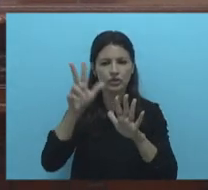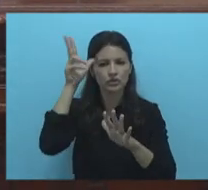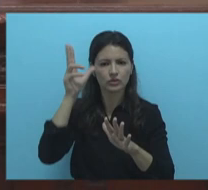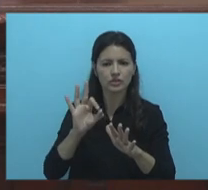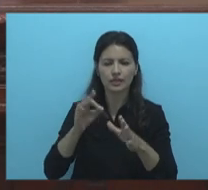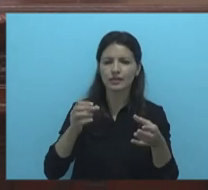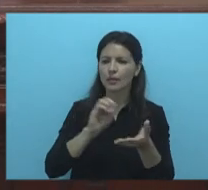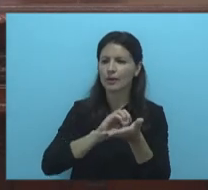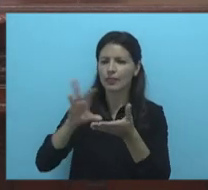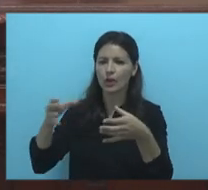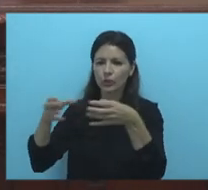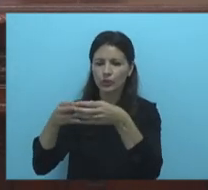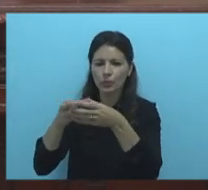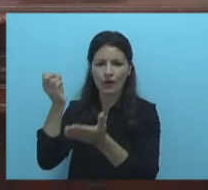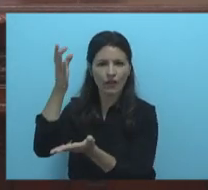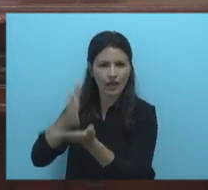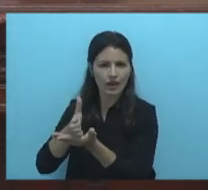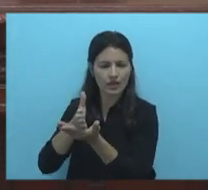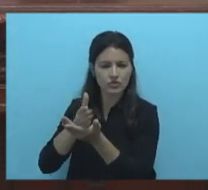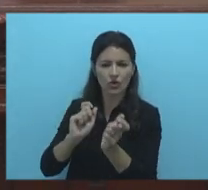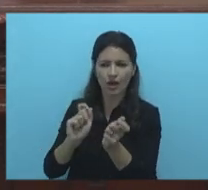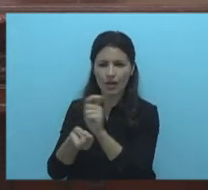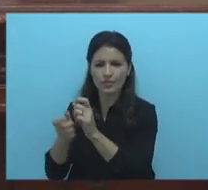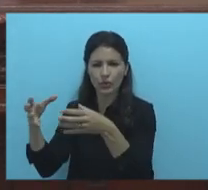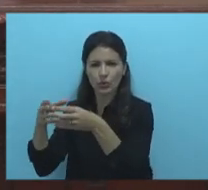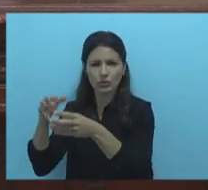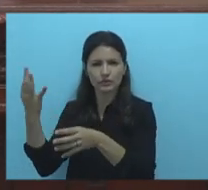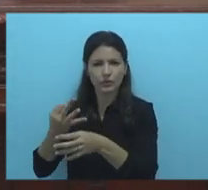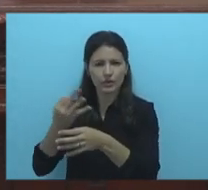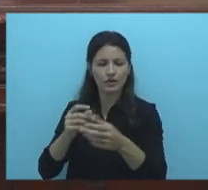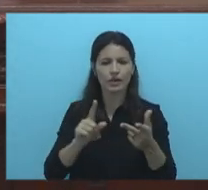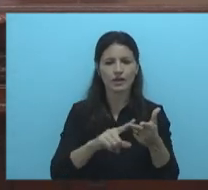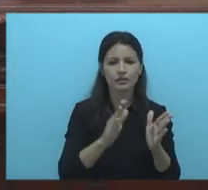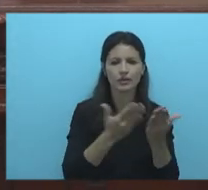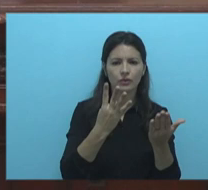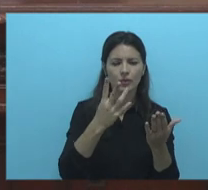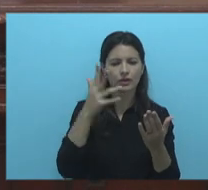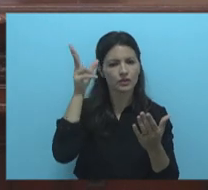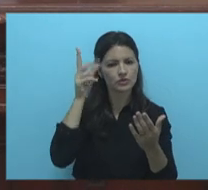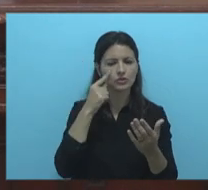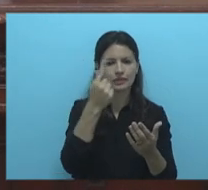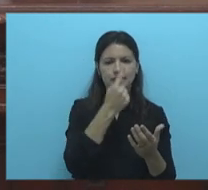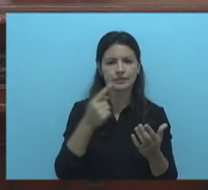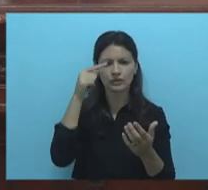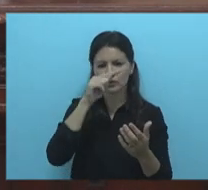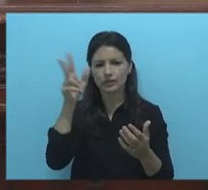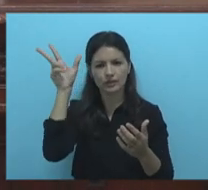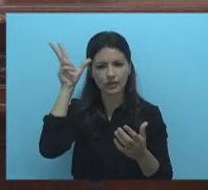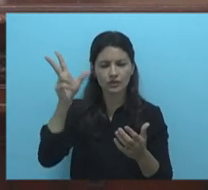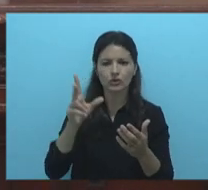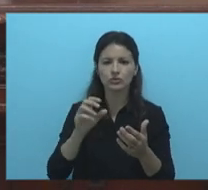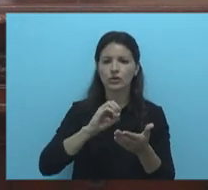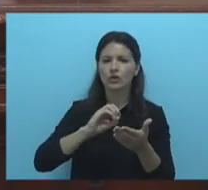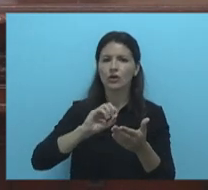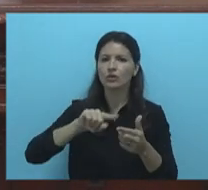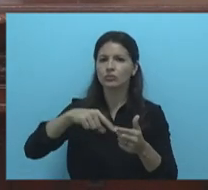47.880, que de la Comisión de Derechos y Garantías pase a la Comisión de Seguridad. Para el expediente 48.178,